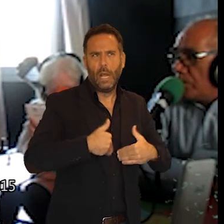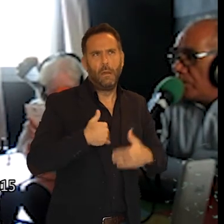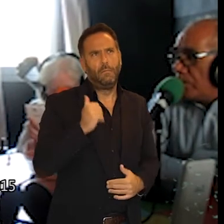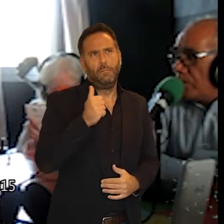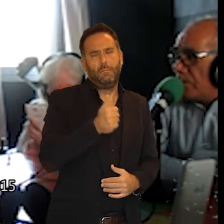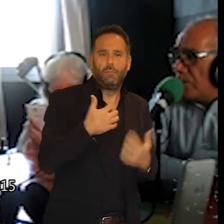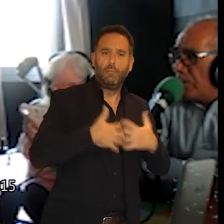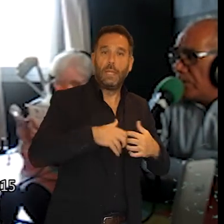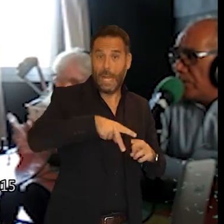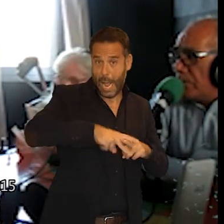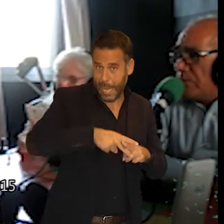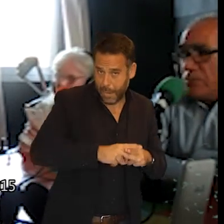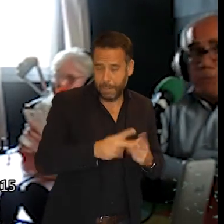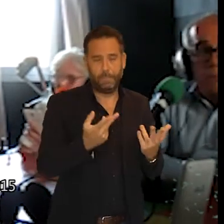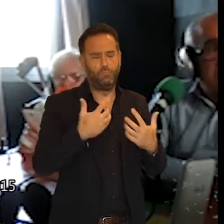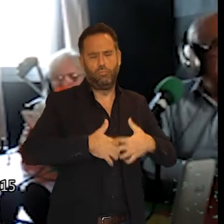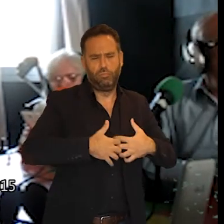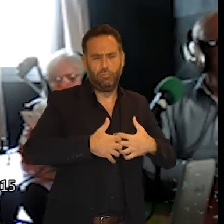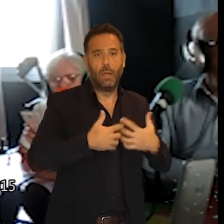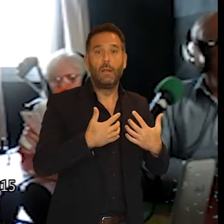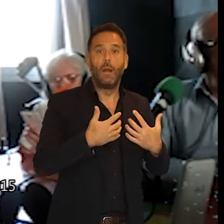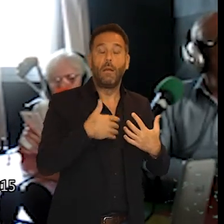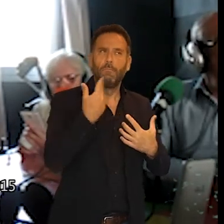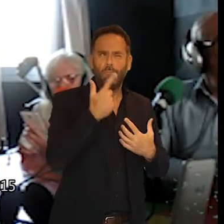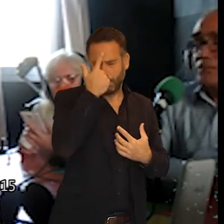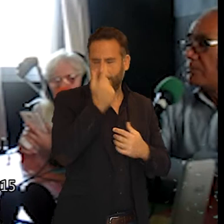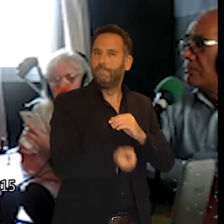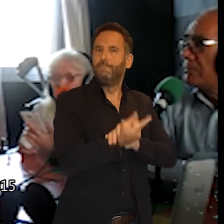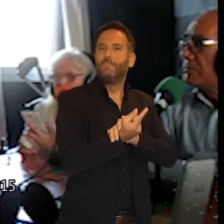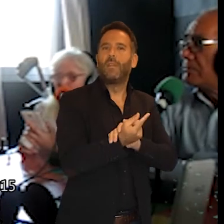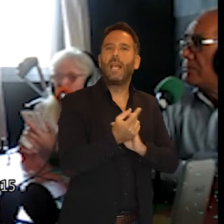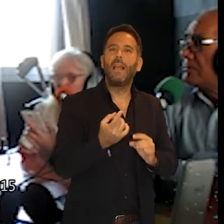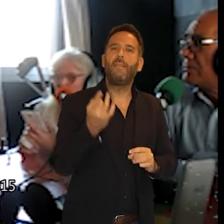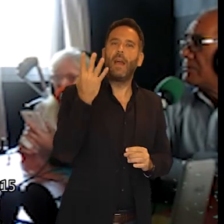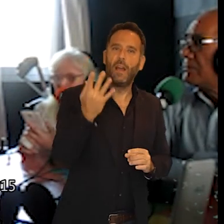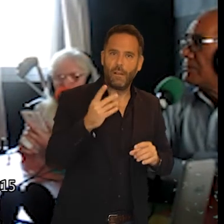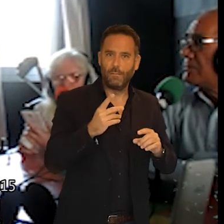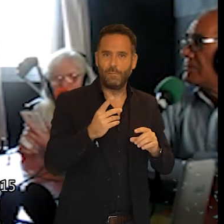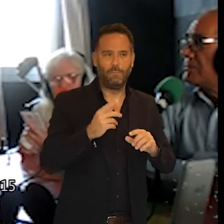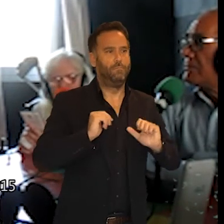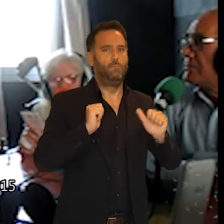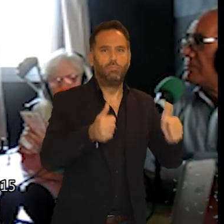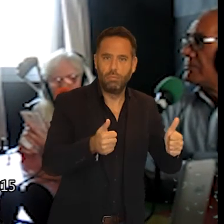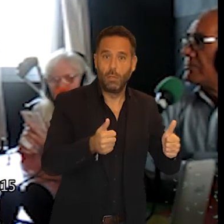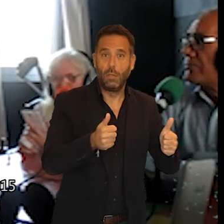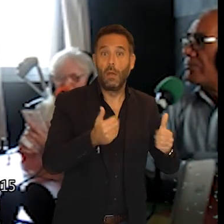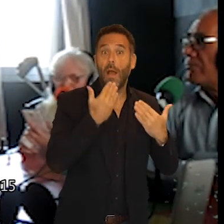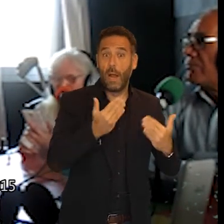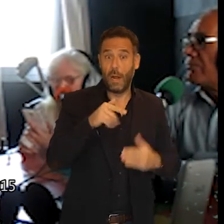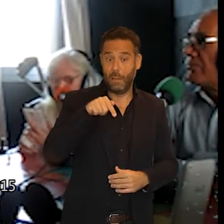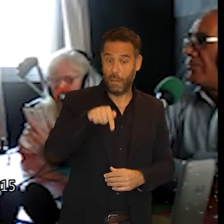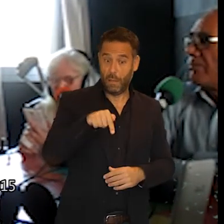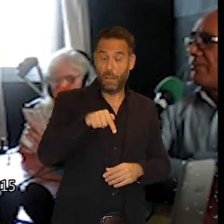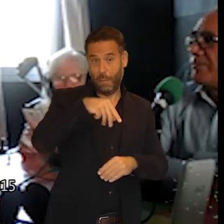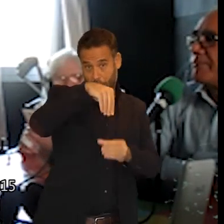en esos talleres, surgió una iniciativa, uh-huh, que partió justamente de la delegación,